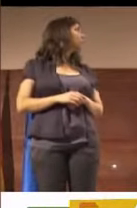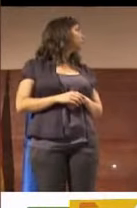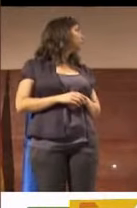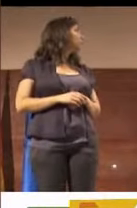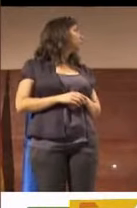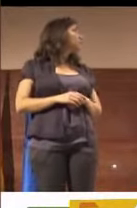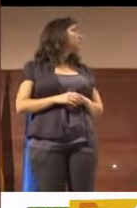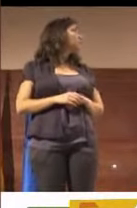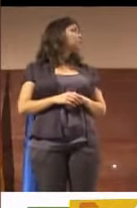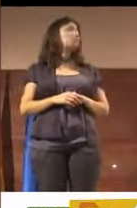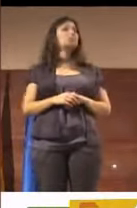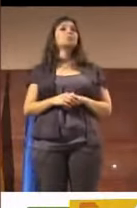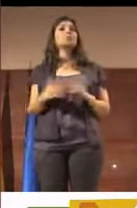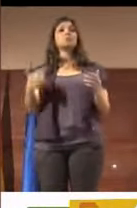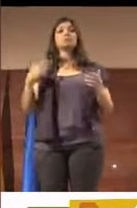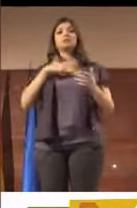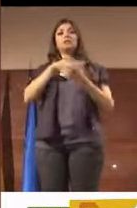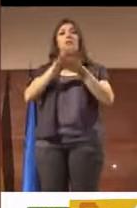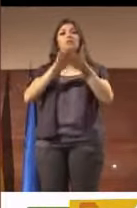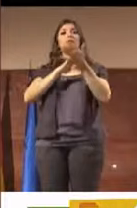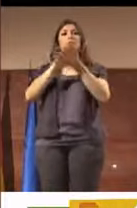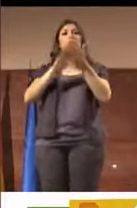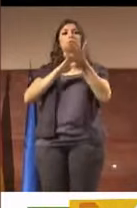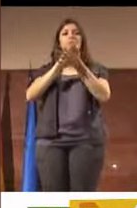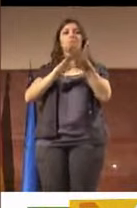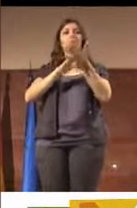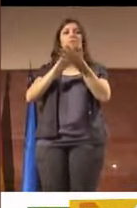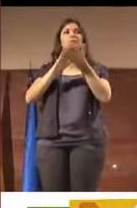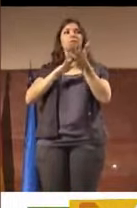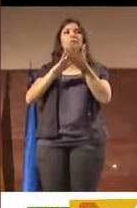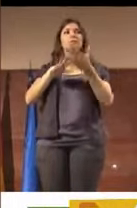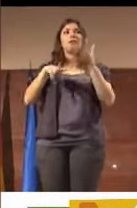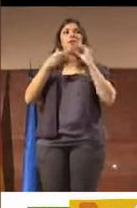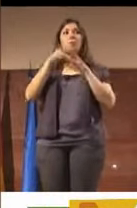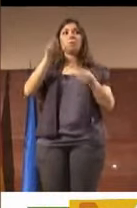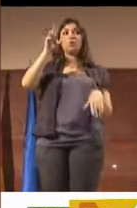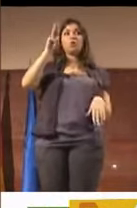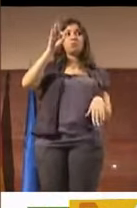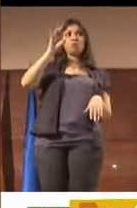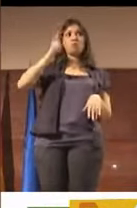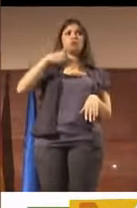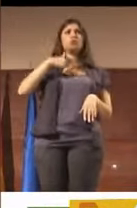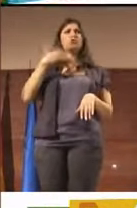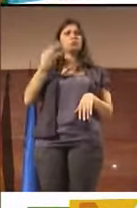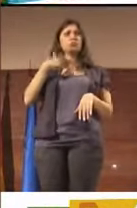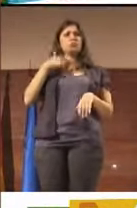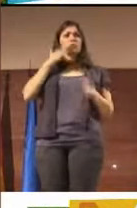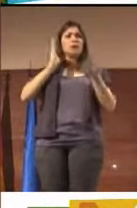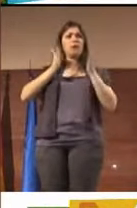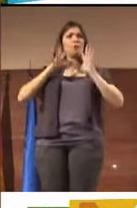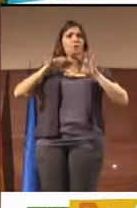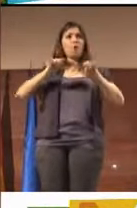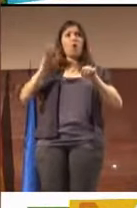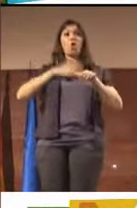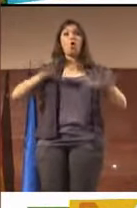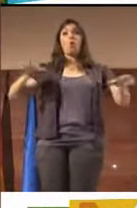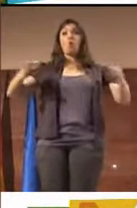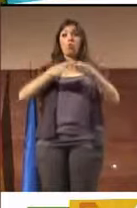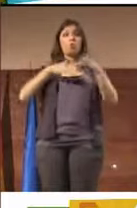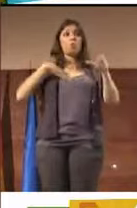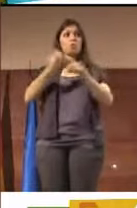Pero quiero darle el punto de vista desde cómo lo adapta, en este caso yo, que soy un terapeuta ocupacional, o cómo lo adaptamos en el grupo donde